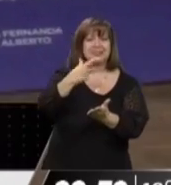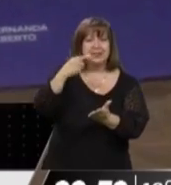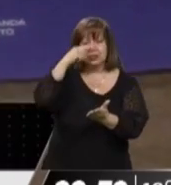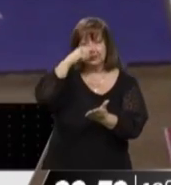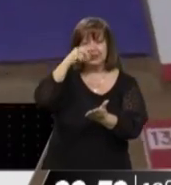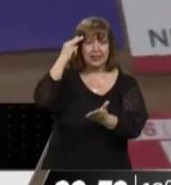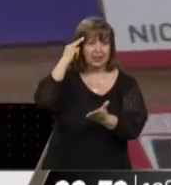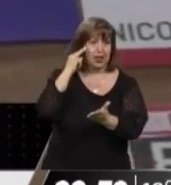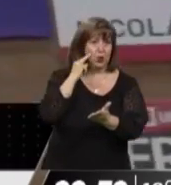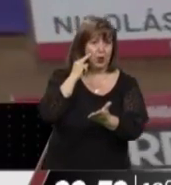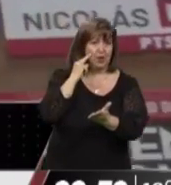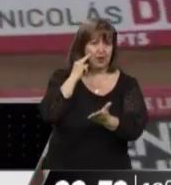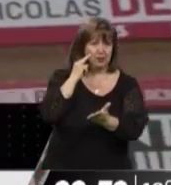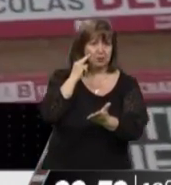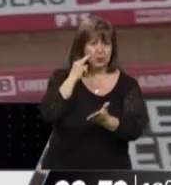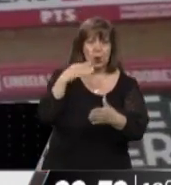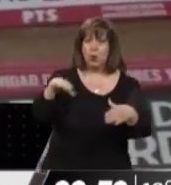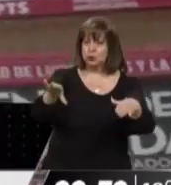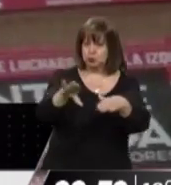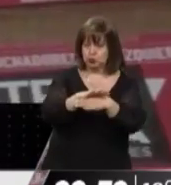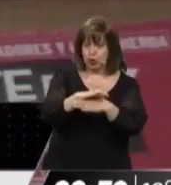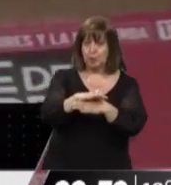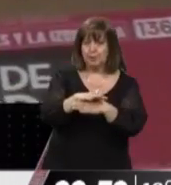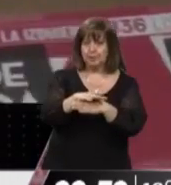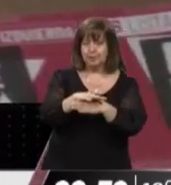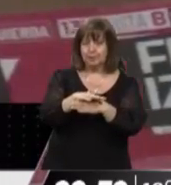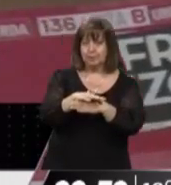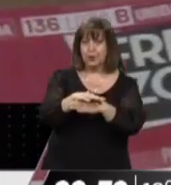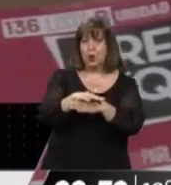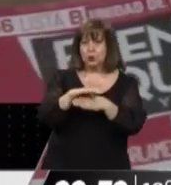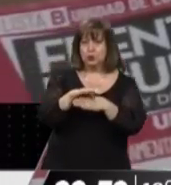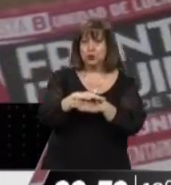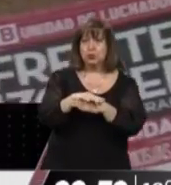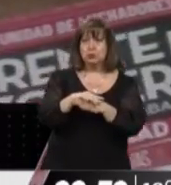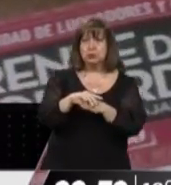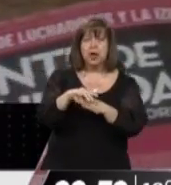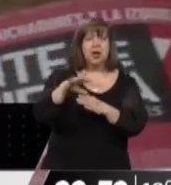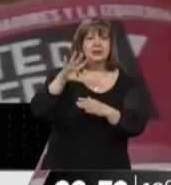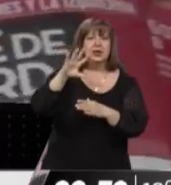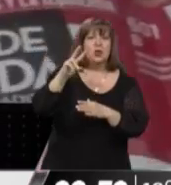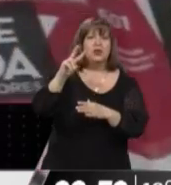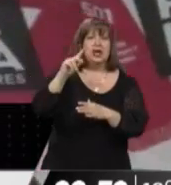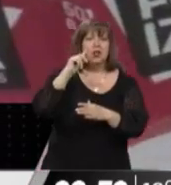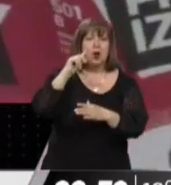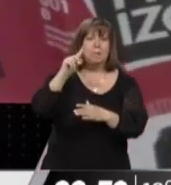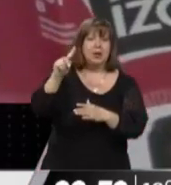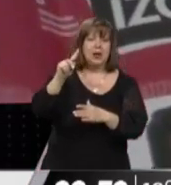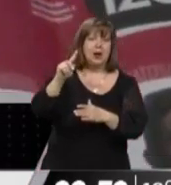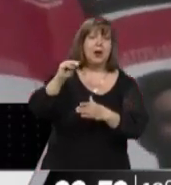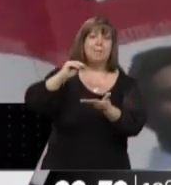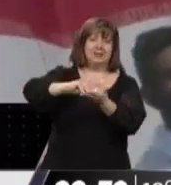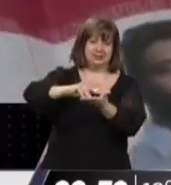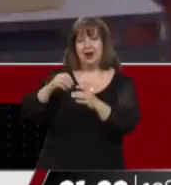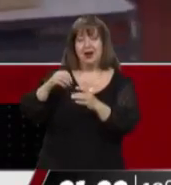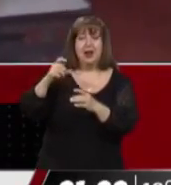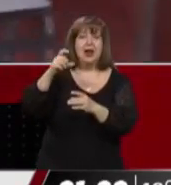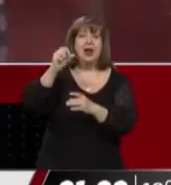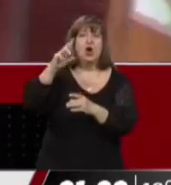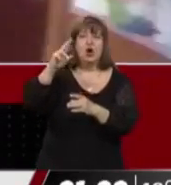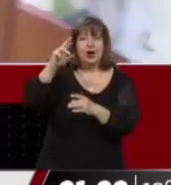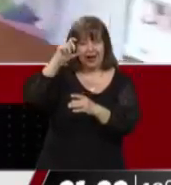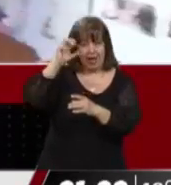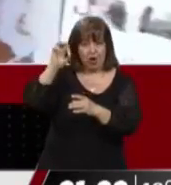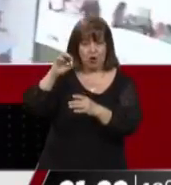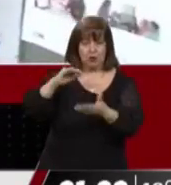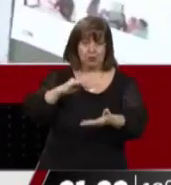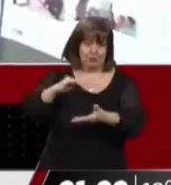nueve Exacto del 21 ahora se han incrementado cincuenta y dos mil electores más si